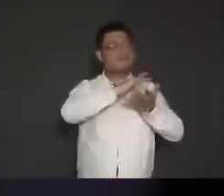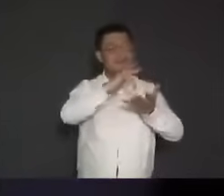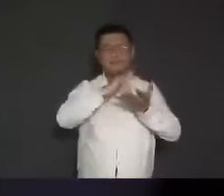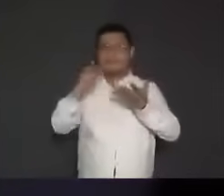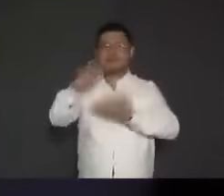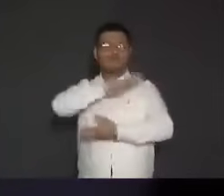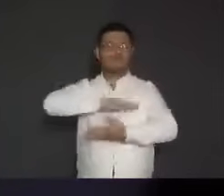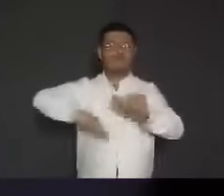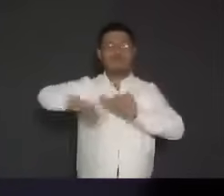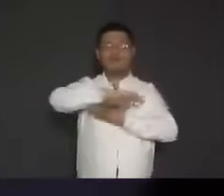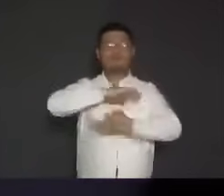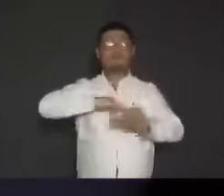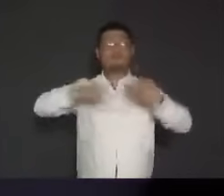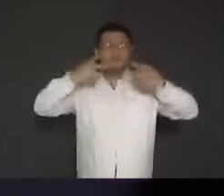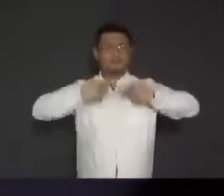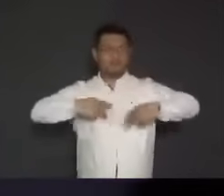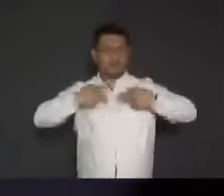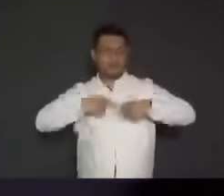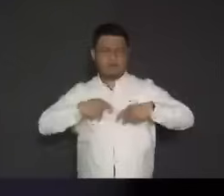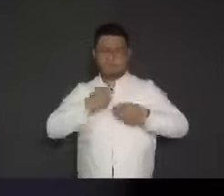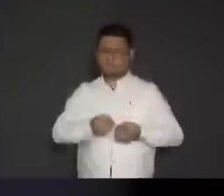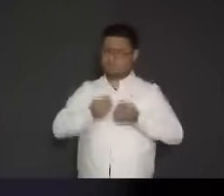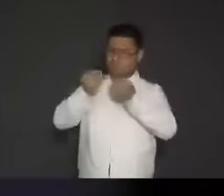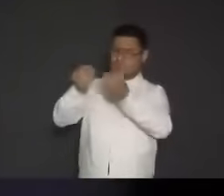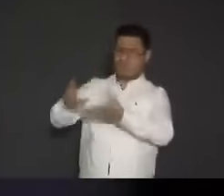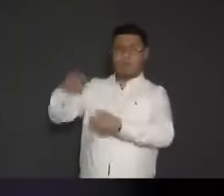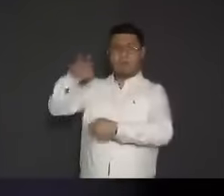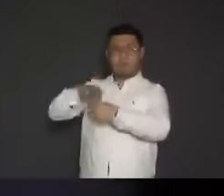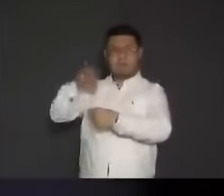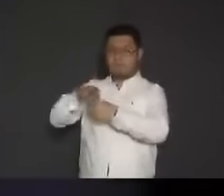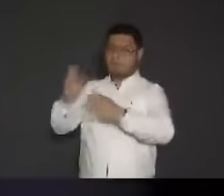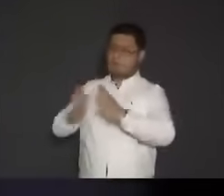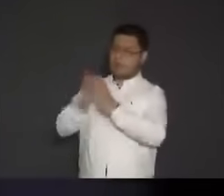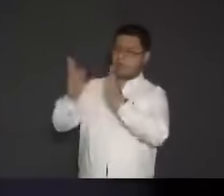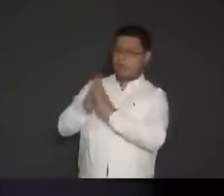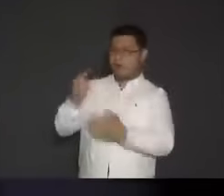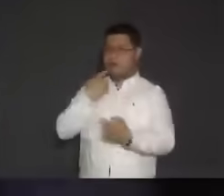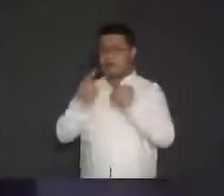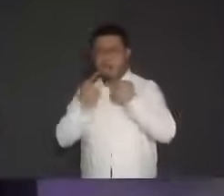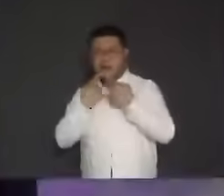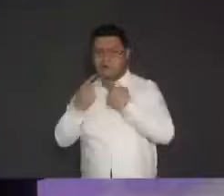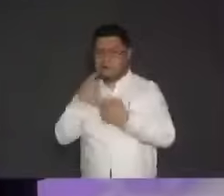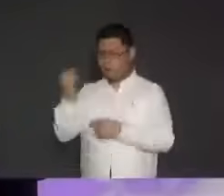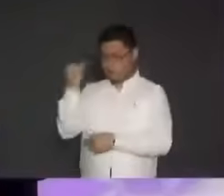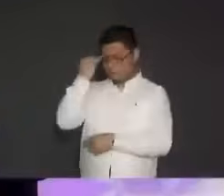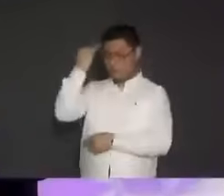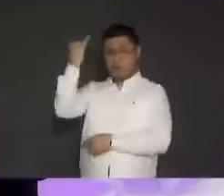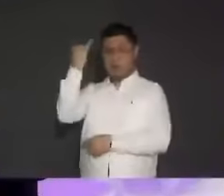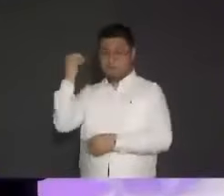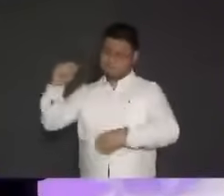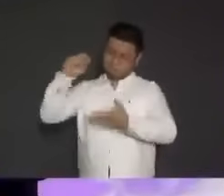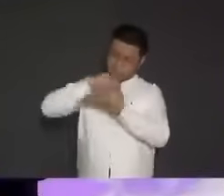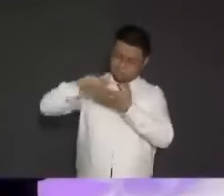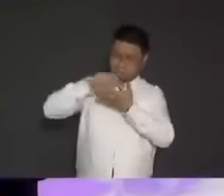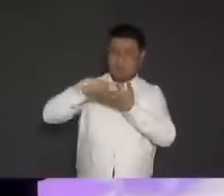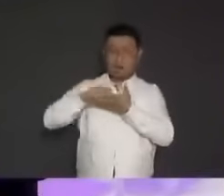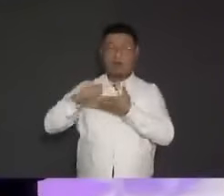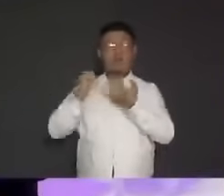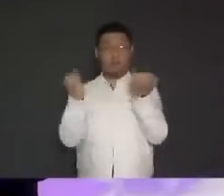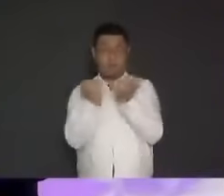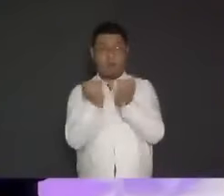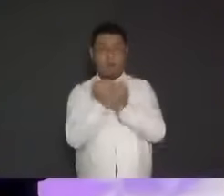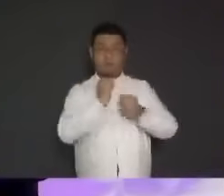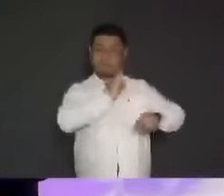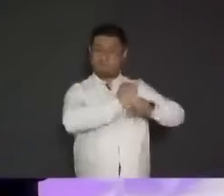por participar con los buzones que fueron instalados en los consejos municipales electorales y también en la plataforma digital, en donde